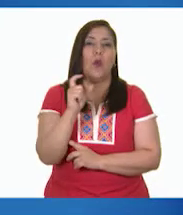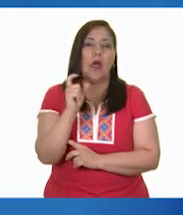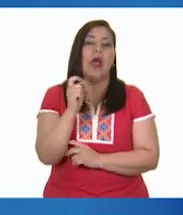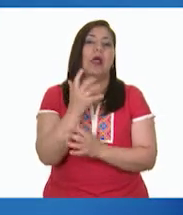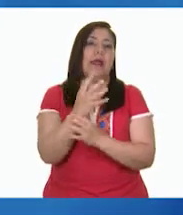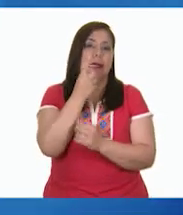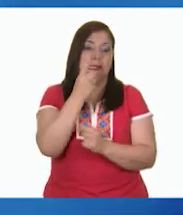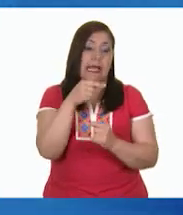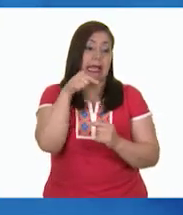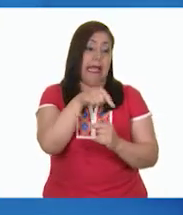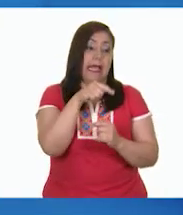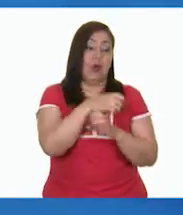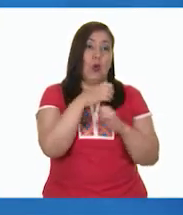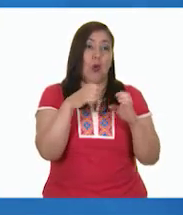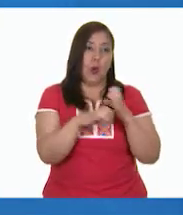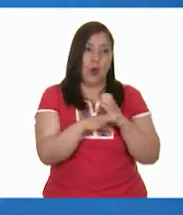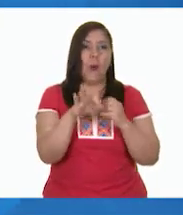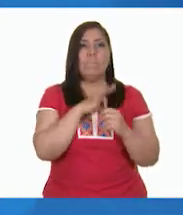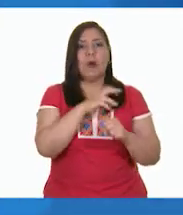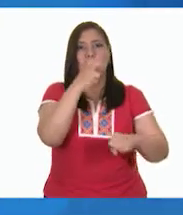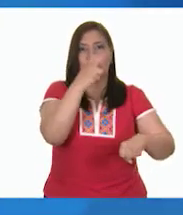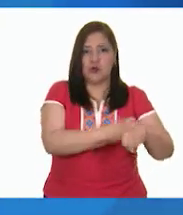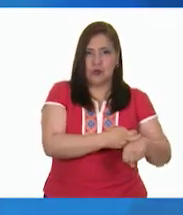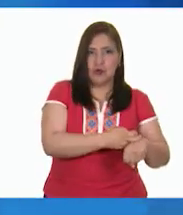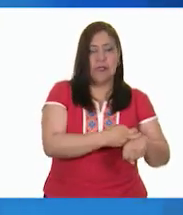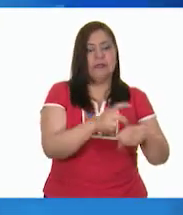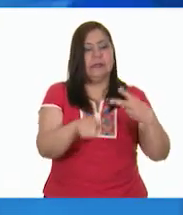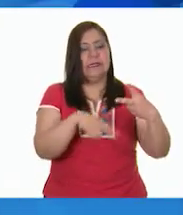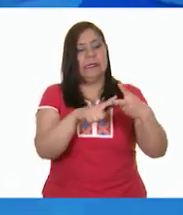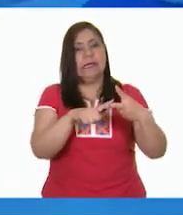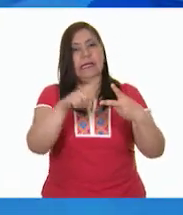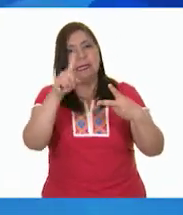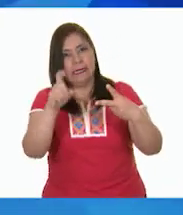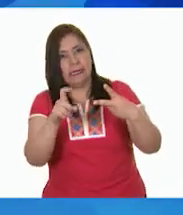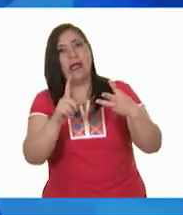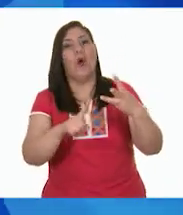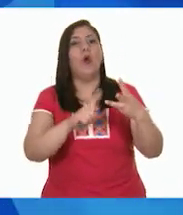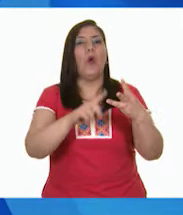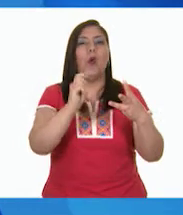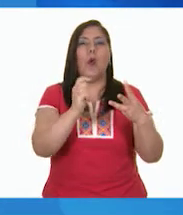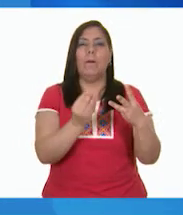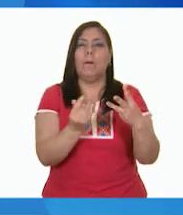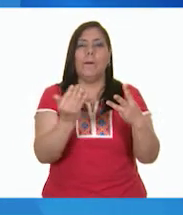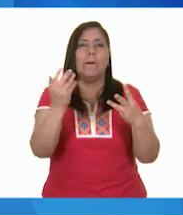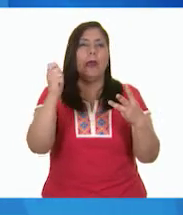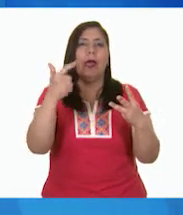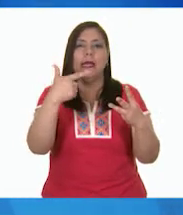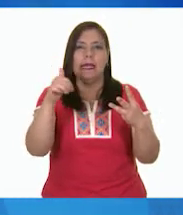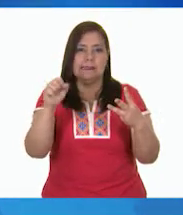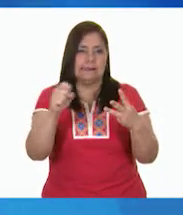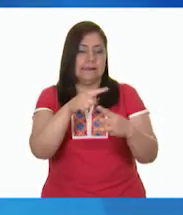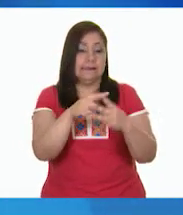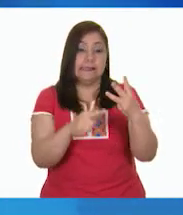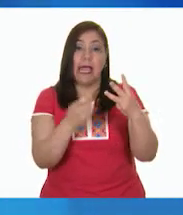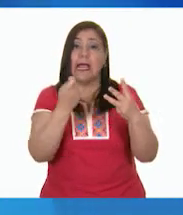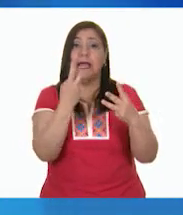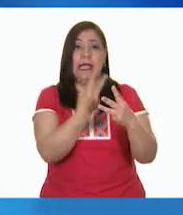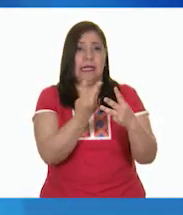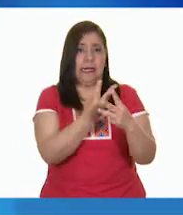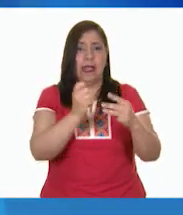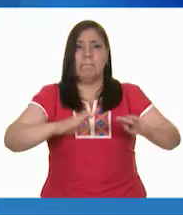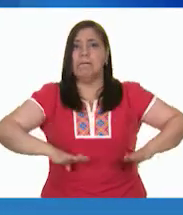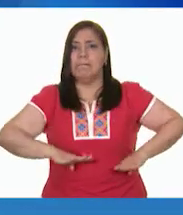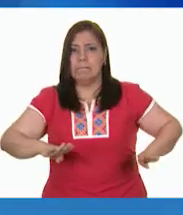a si la materia se encuentra en forma sólida, líquida o gaseosa. Esos son los tres estados de